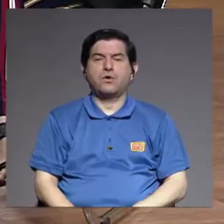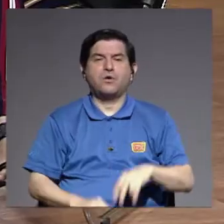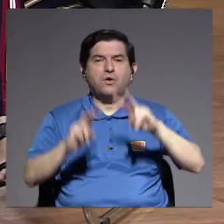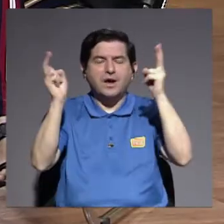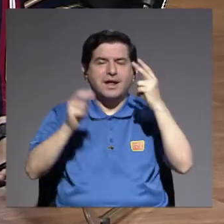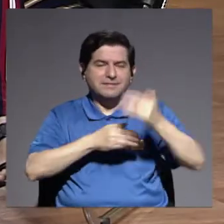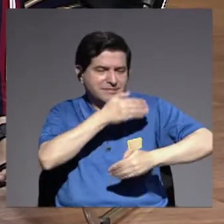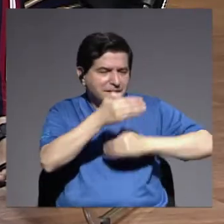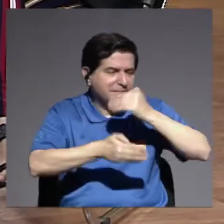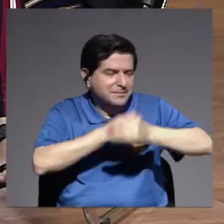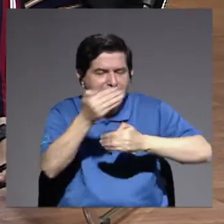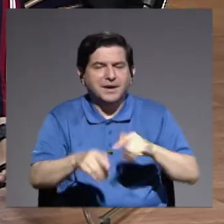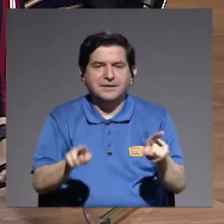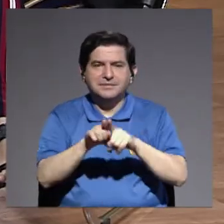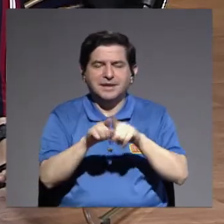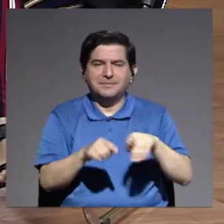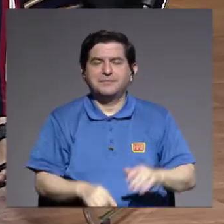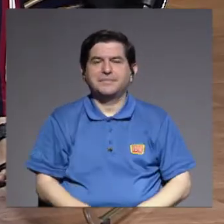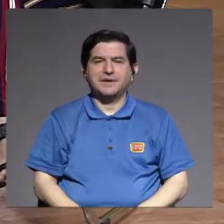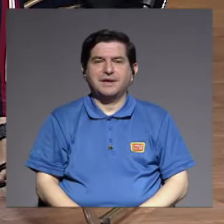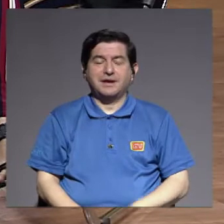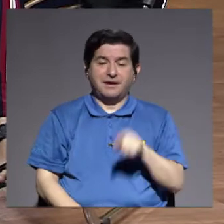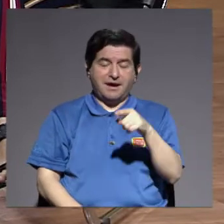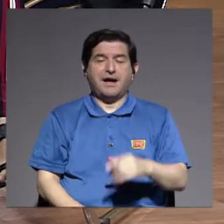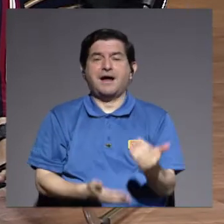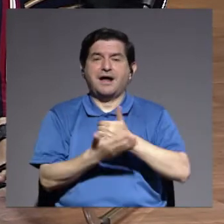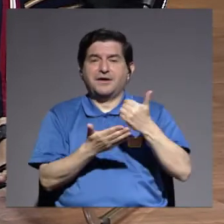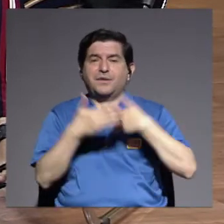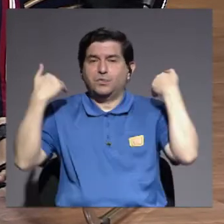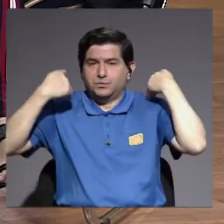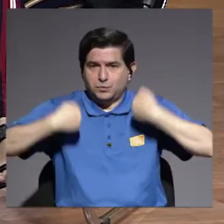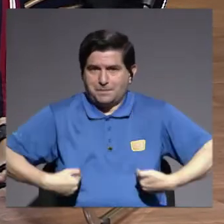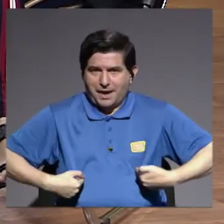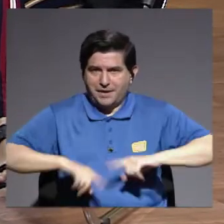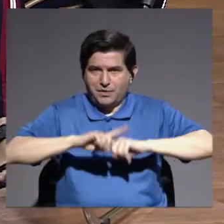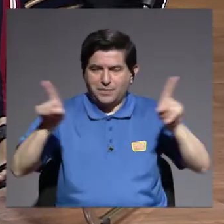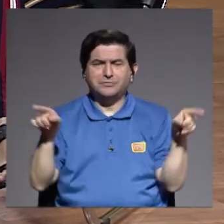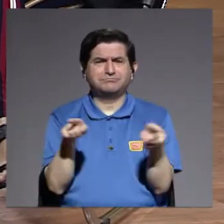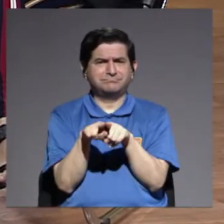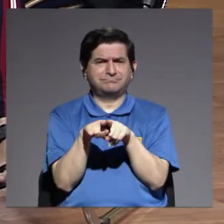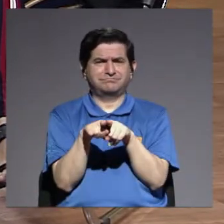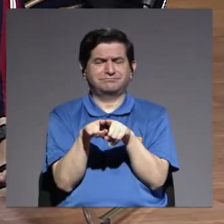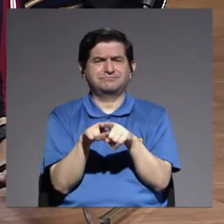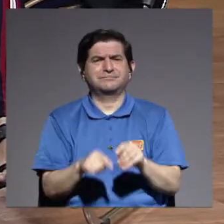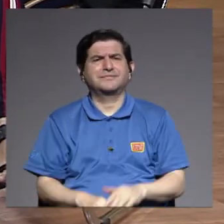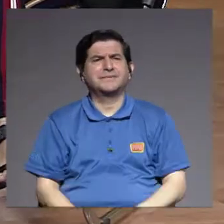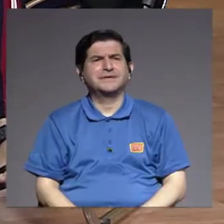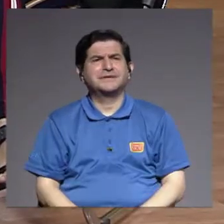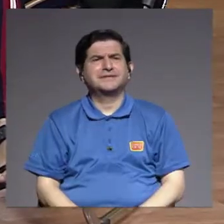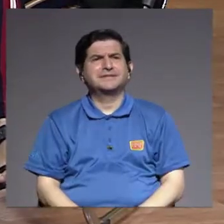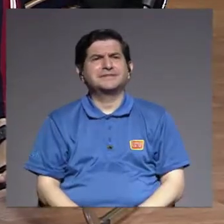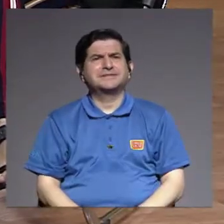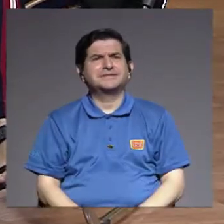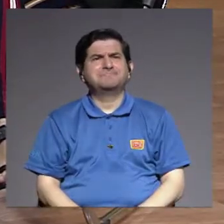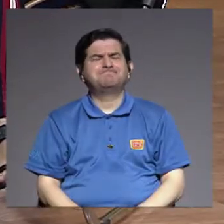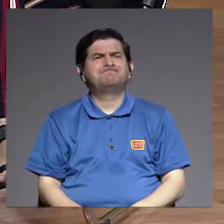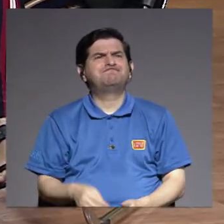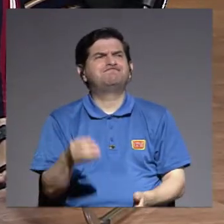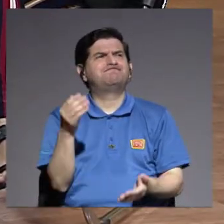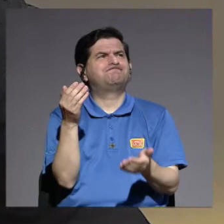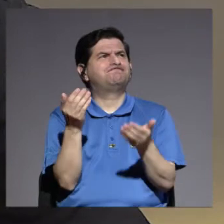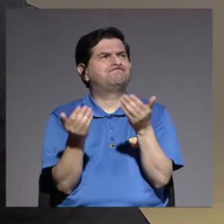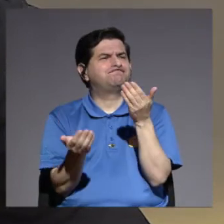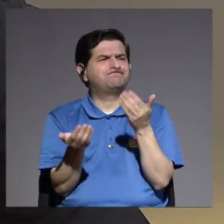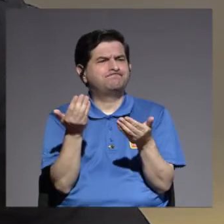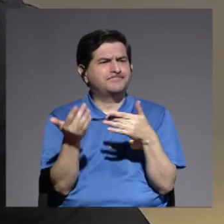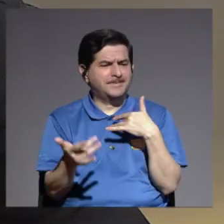logístico, también el tema de capital humano, pero, ¿verdad? Inclusive hay digamos que